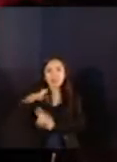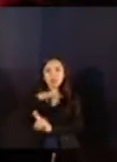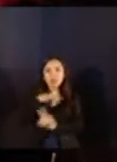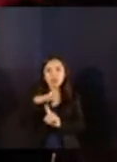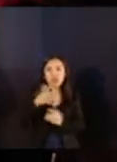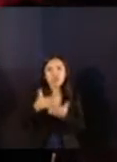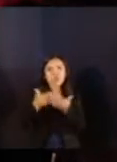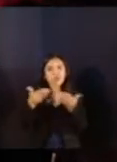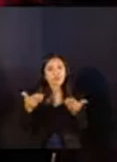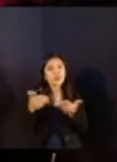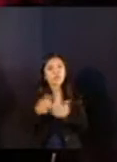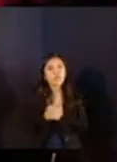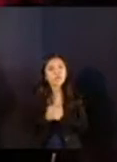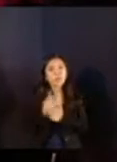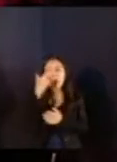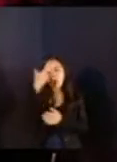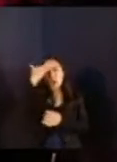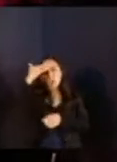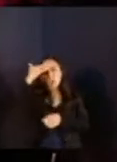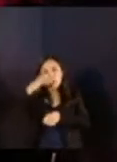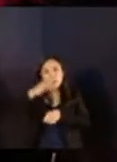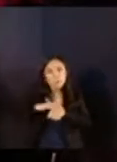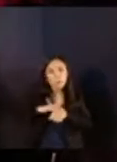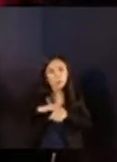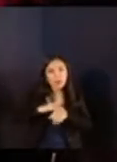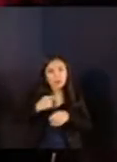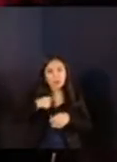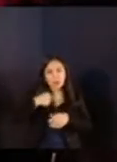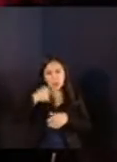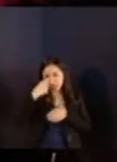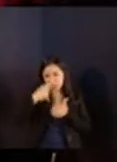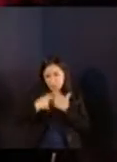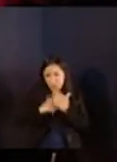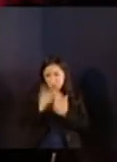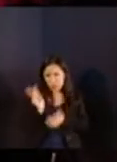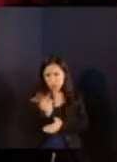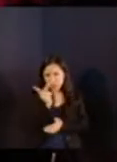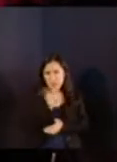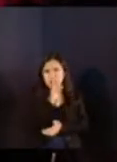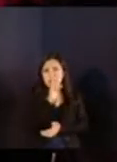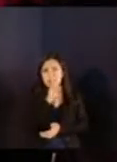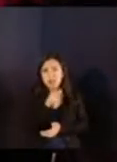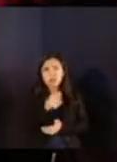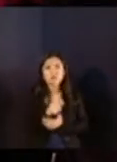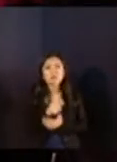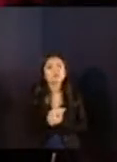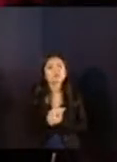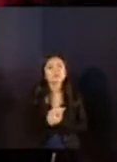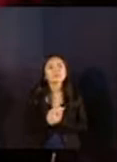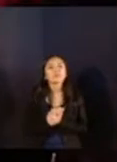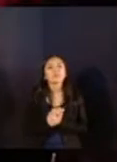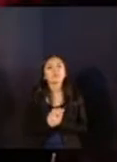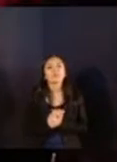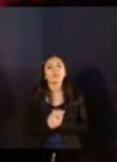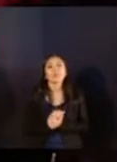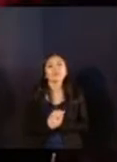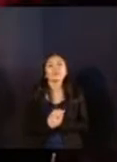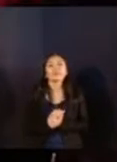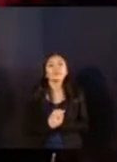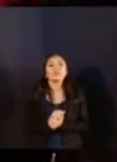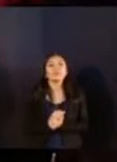efeméride, absolutamente esencial, yo quisiera hacer un par de preguntas, ¿no? Habida cuenta, ya sabemos, en todo